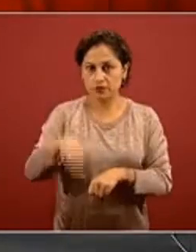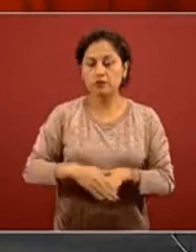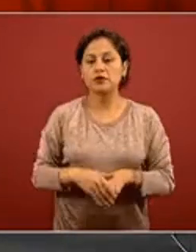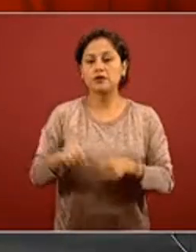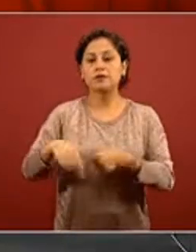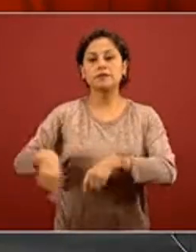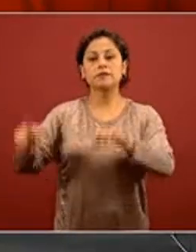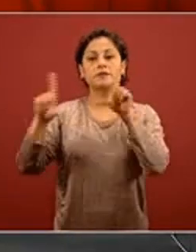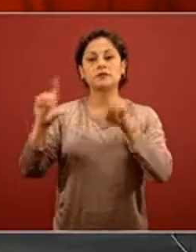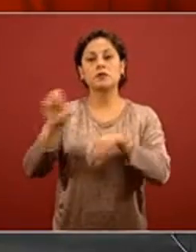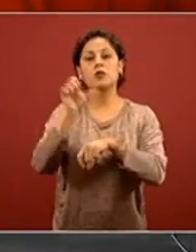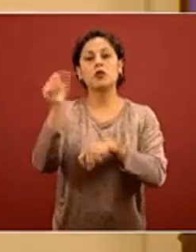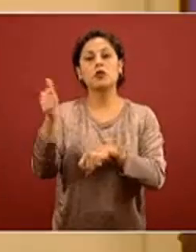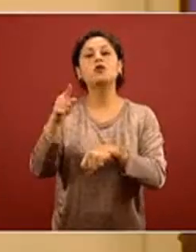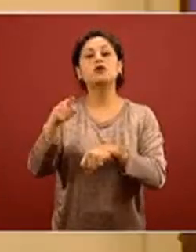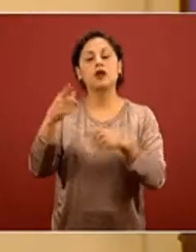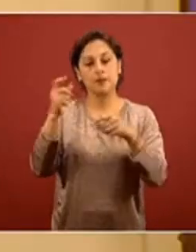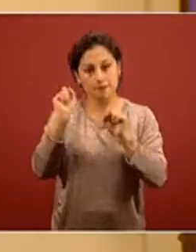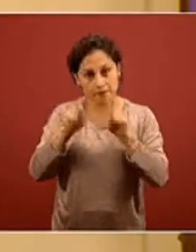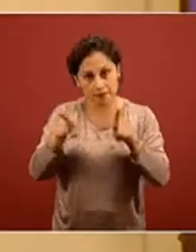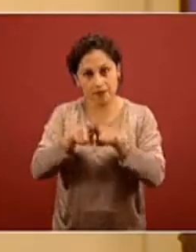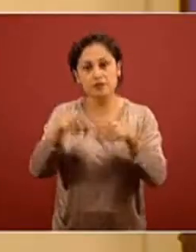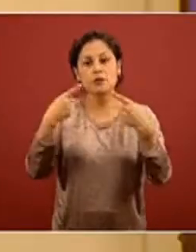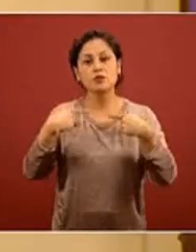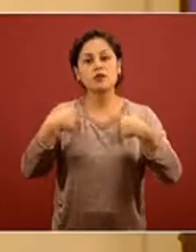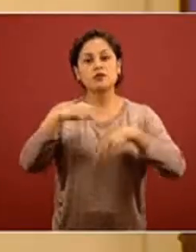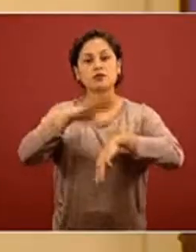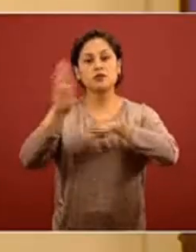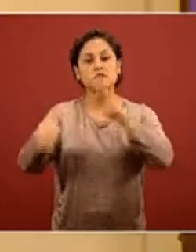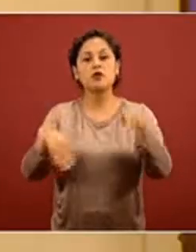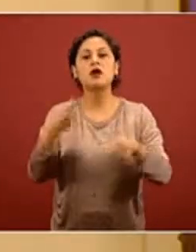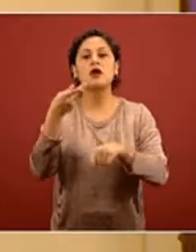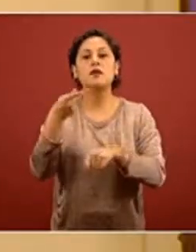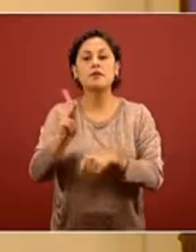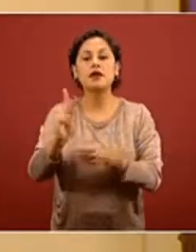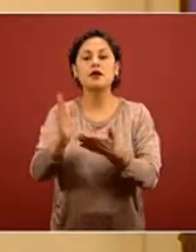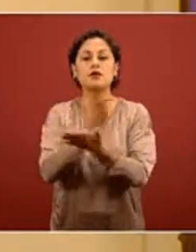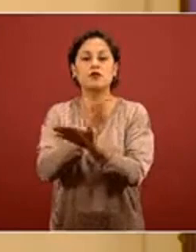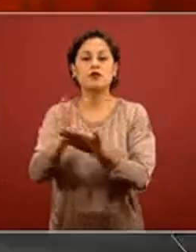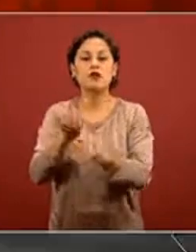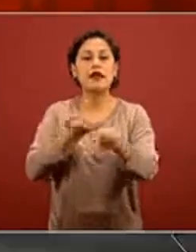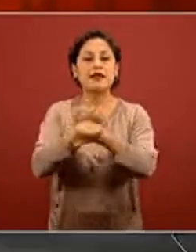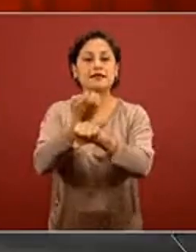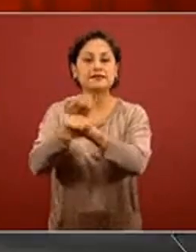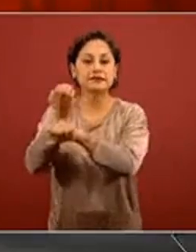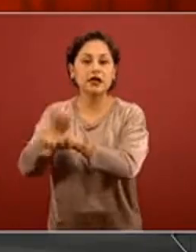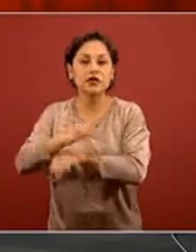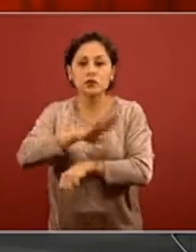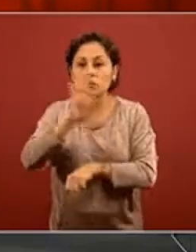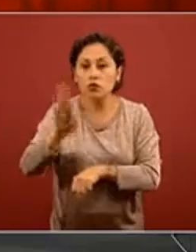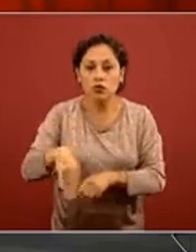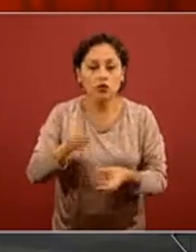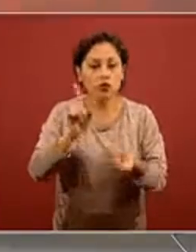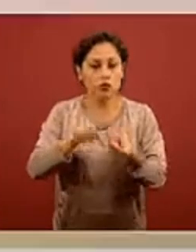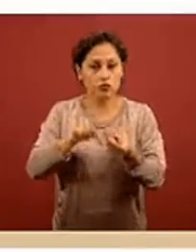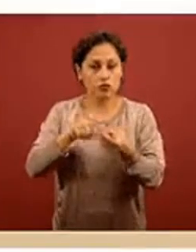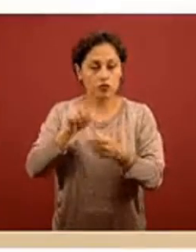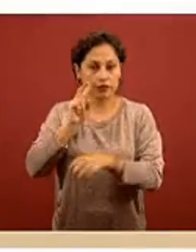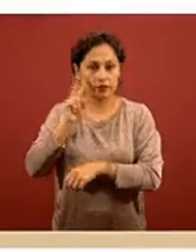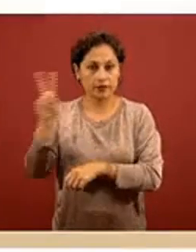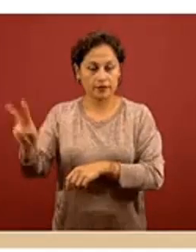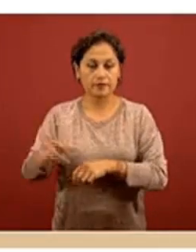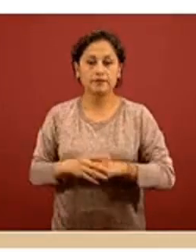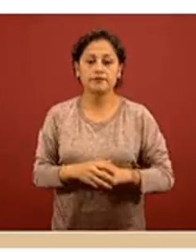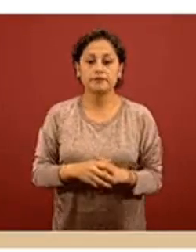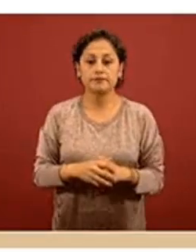las defunciones, pero ahora distribuidas por entidad federativa en donde ocurrieron, es decir, en donde se presentó